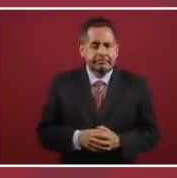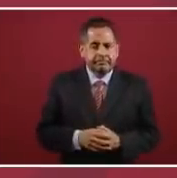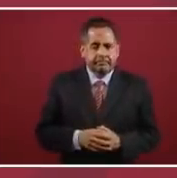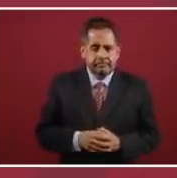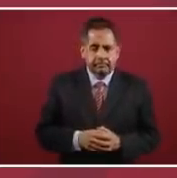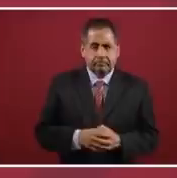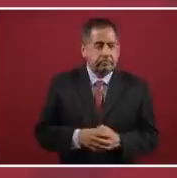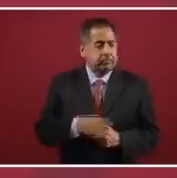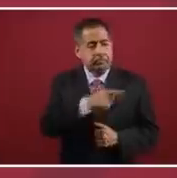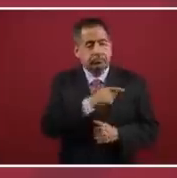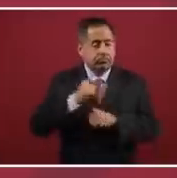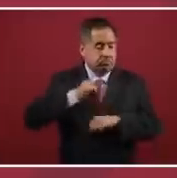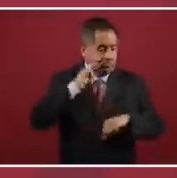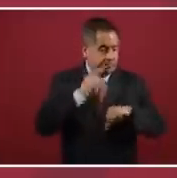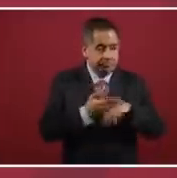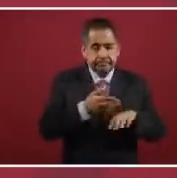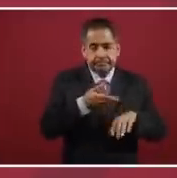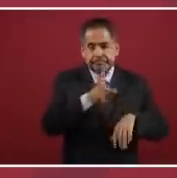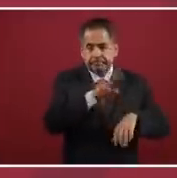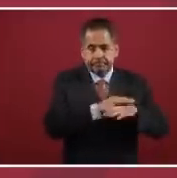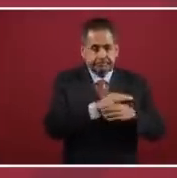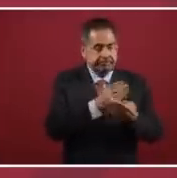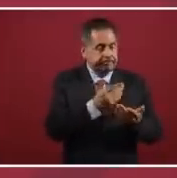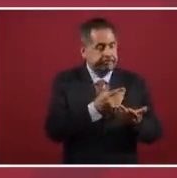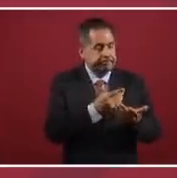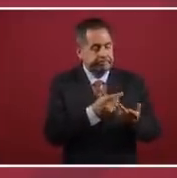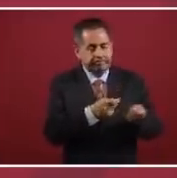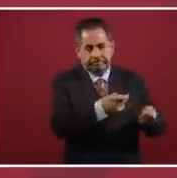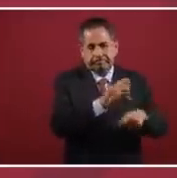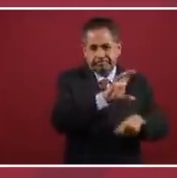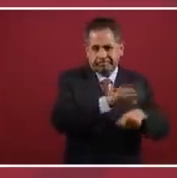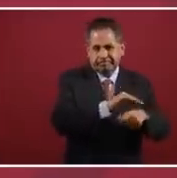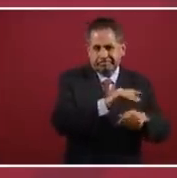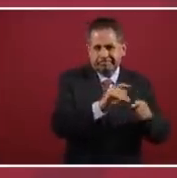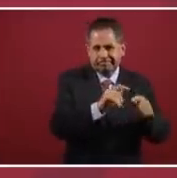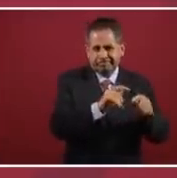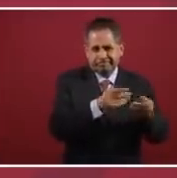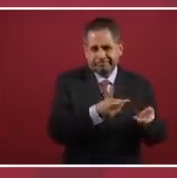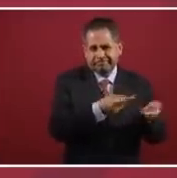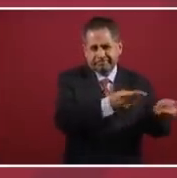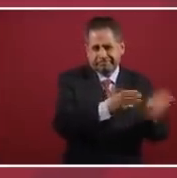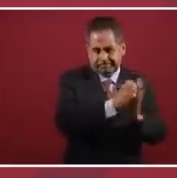Tenían los títulos y se especulaba.